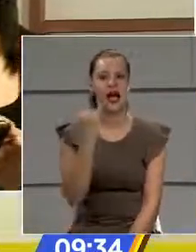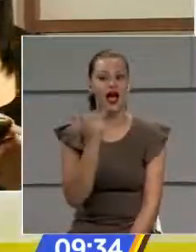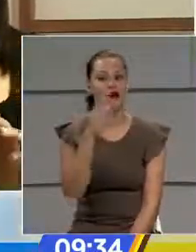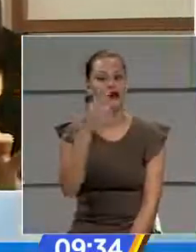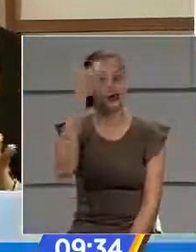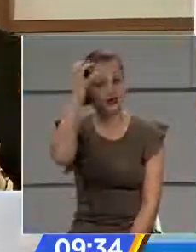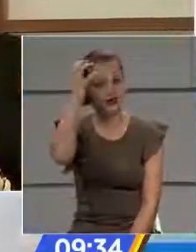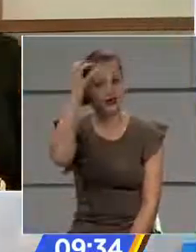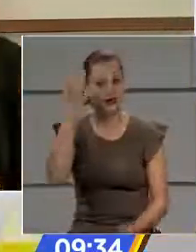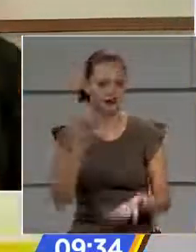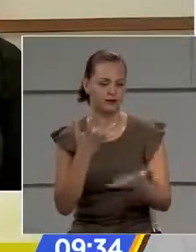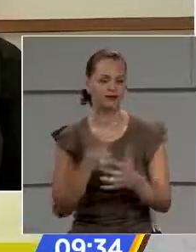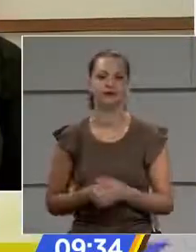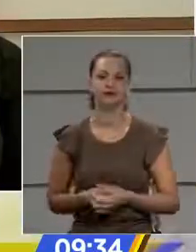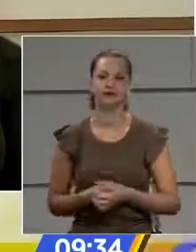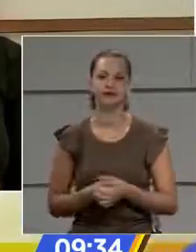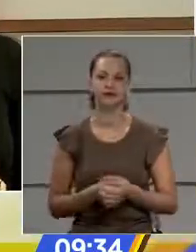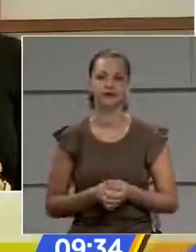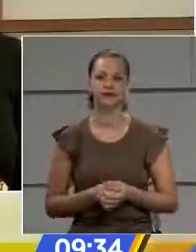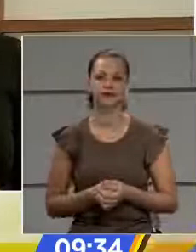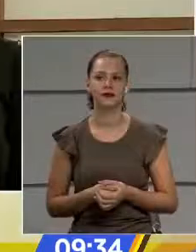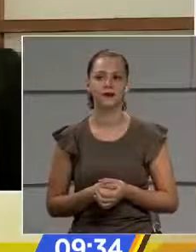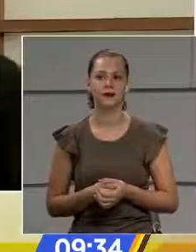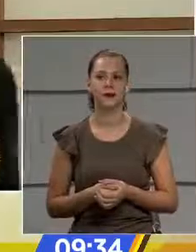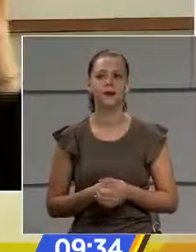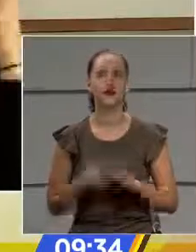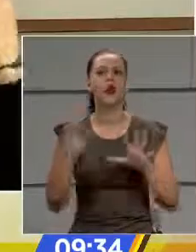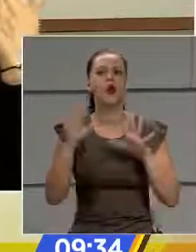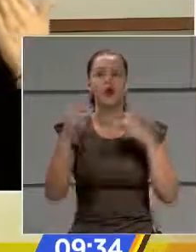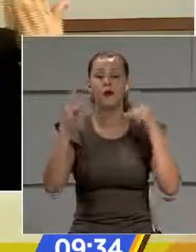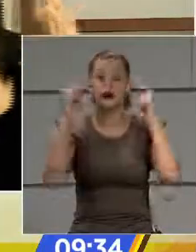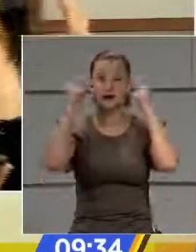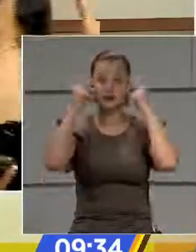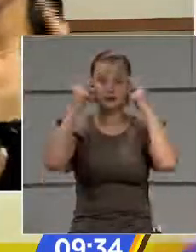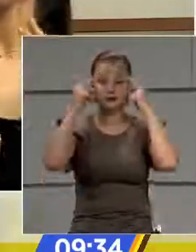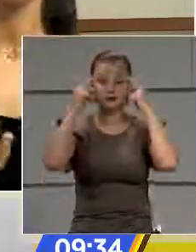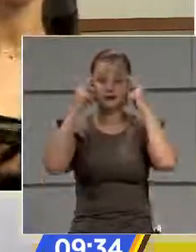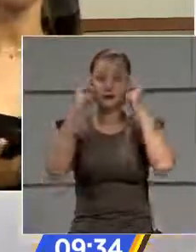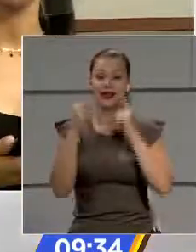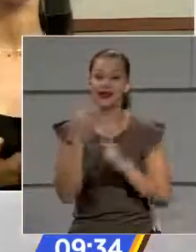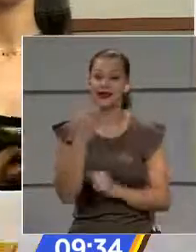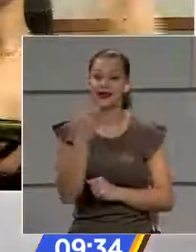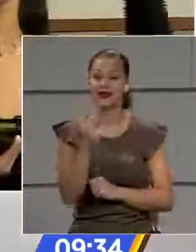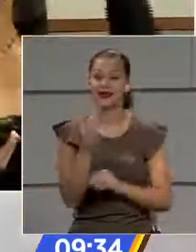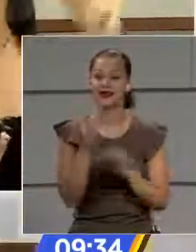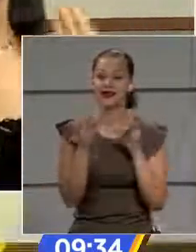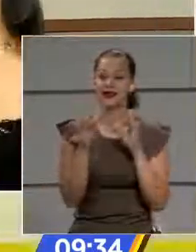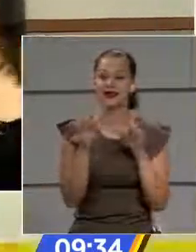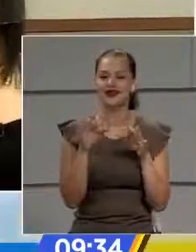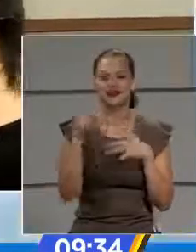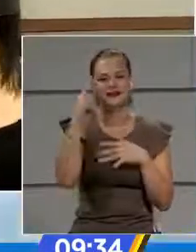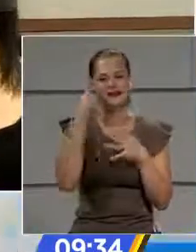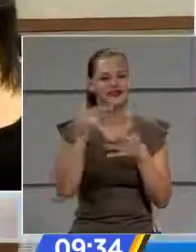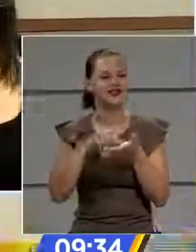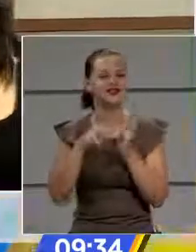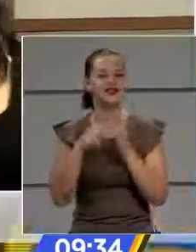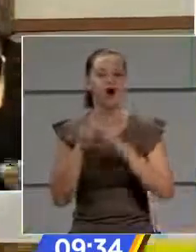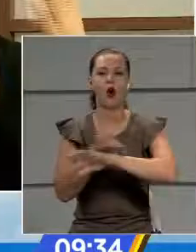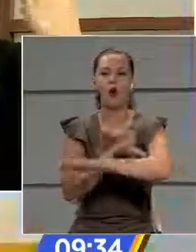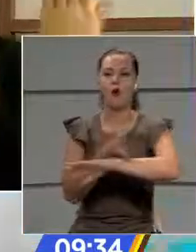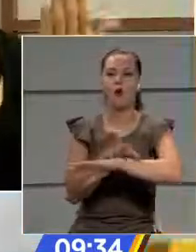con el cerebro. Ok, como el cerebro es, como lo estábamos explicando ahora, como la computadora de todo nuestro